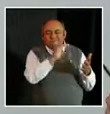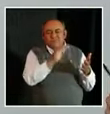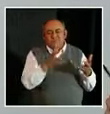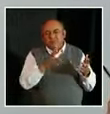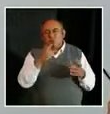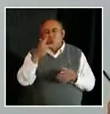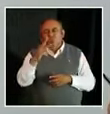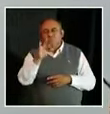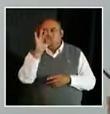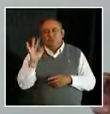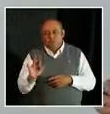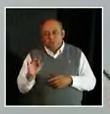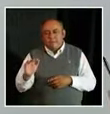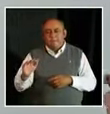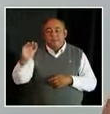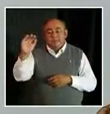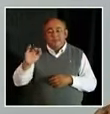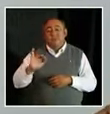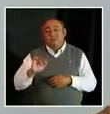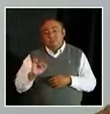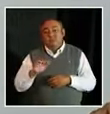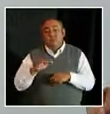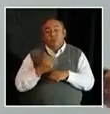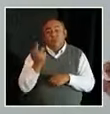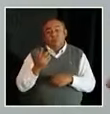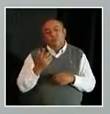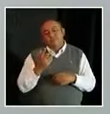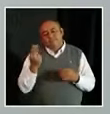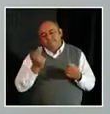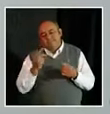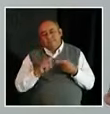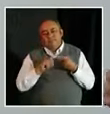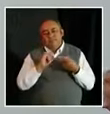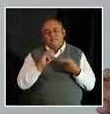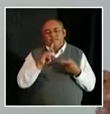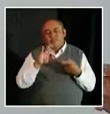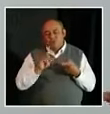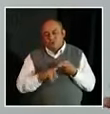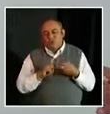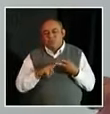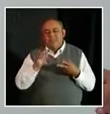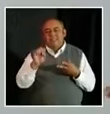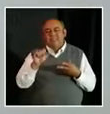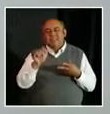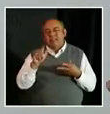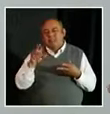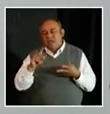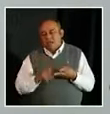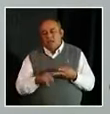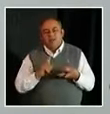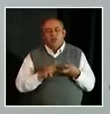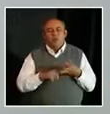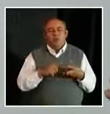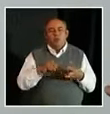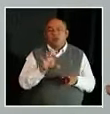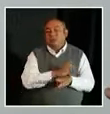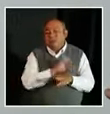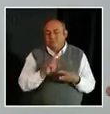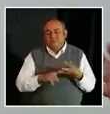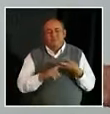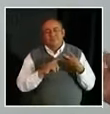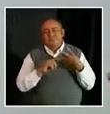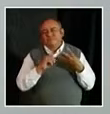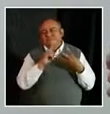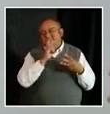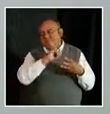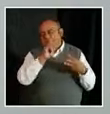8%, porque es la suma entre inflación, salarios y cuotas eléctricas. No tengo el porcentaje exacto,